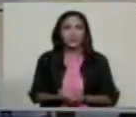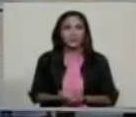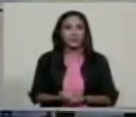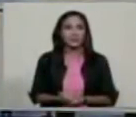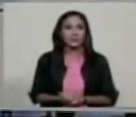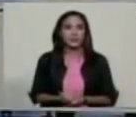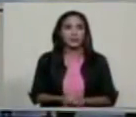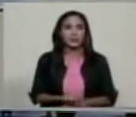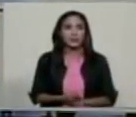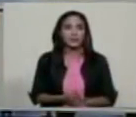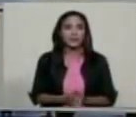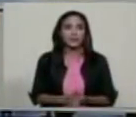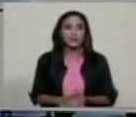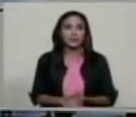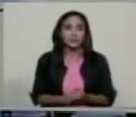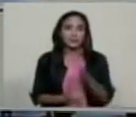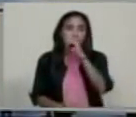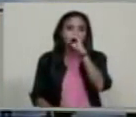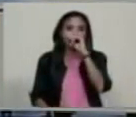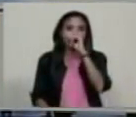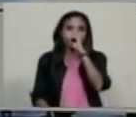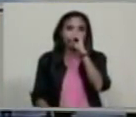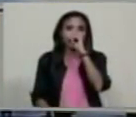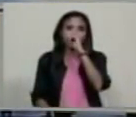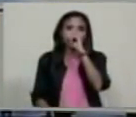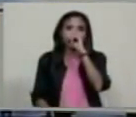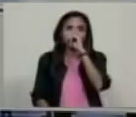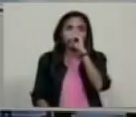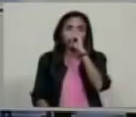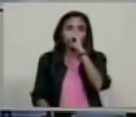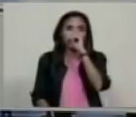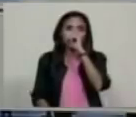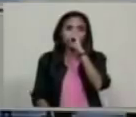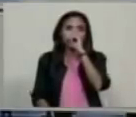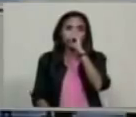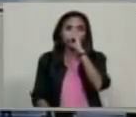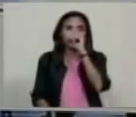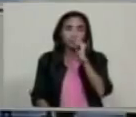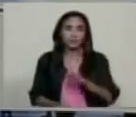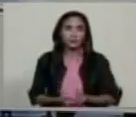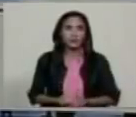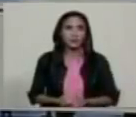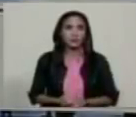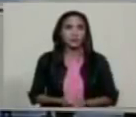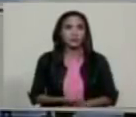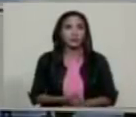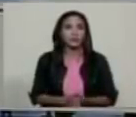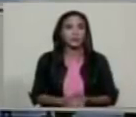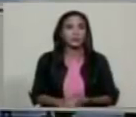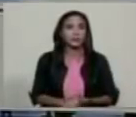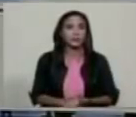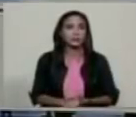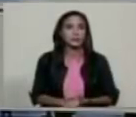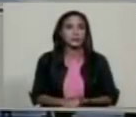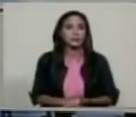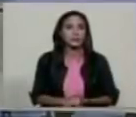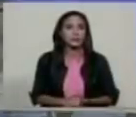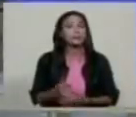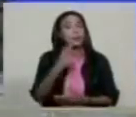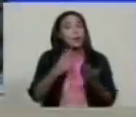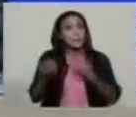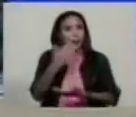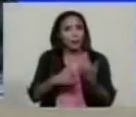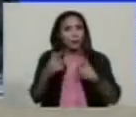de hombres y mujeres dispuestos al trabajo, dispuestos al avance del país. Van ustedes a